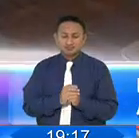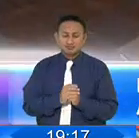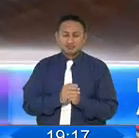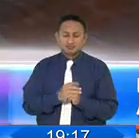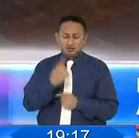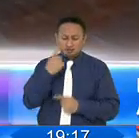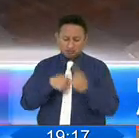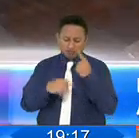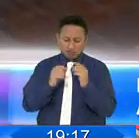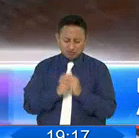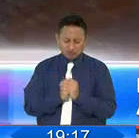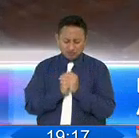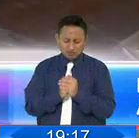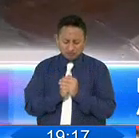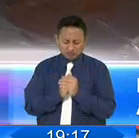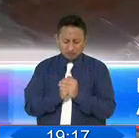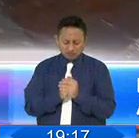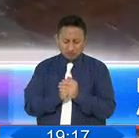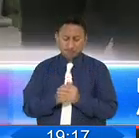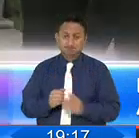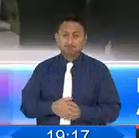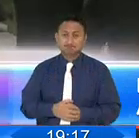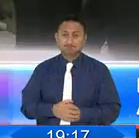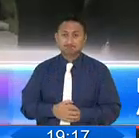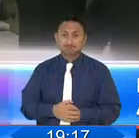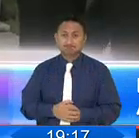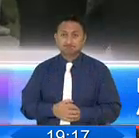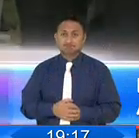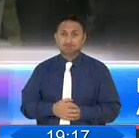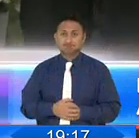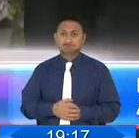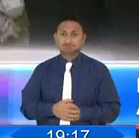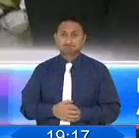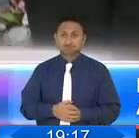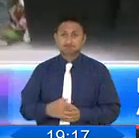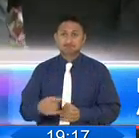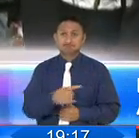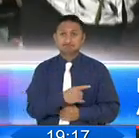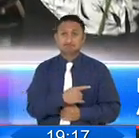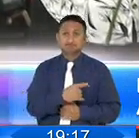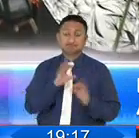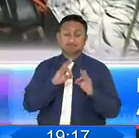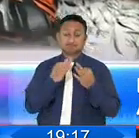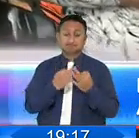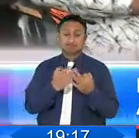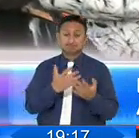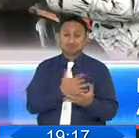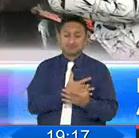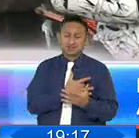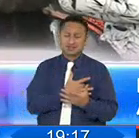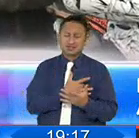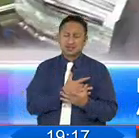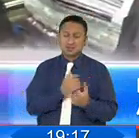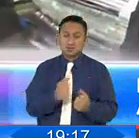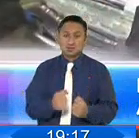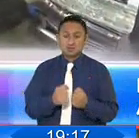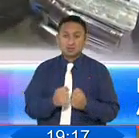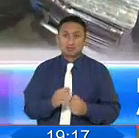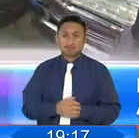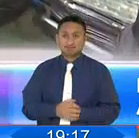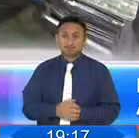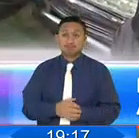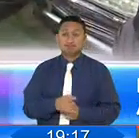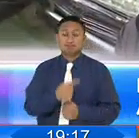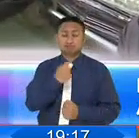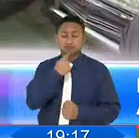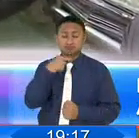de lágrimas por el alma del uniformado. No hay palabras para expresar el dolor de su familia ante tan repentina pérdida, pues